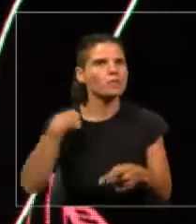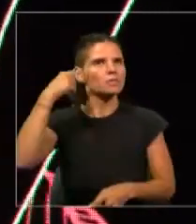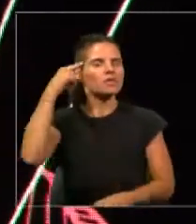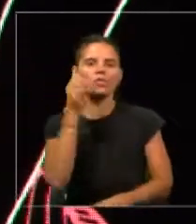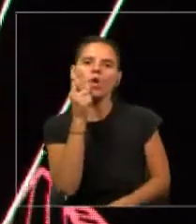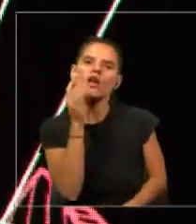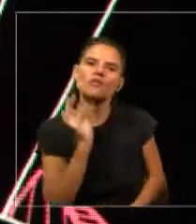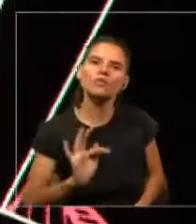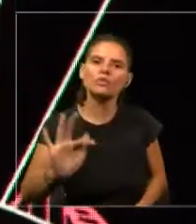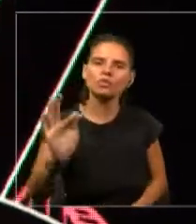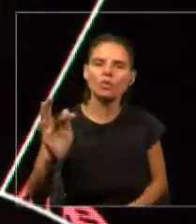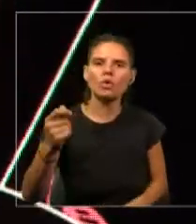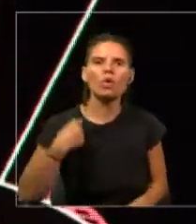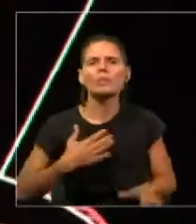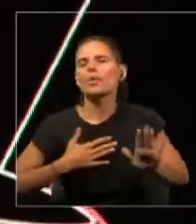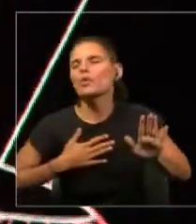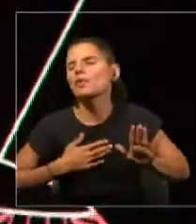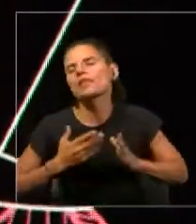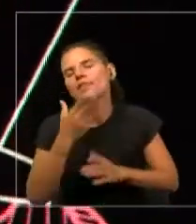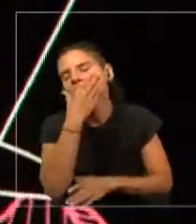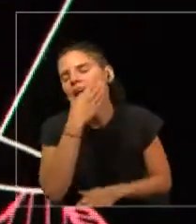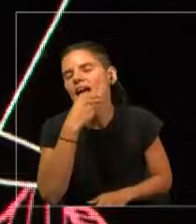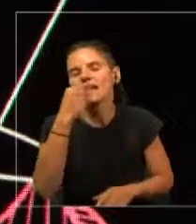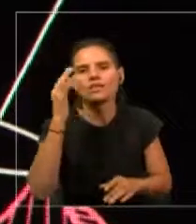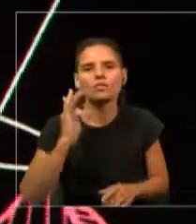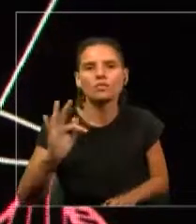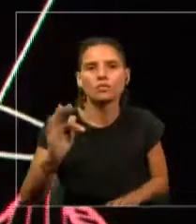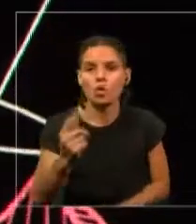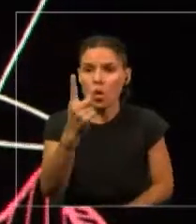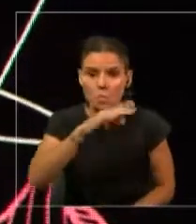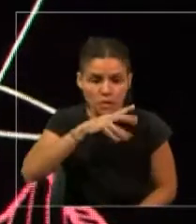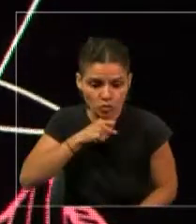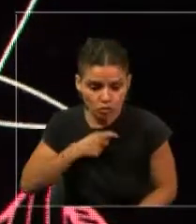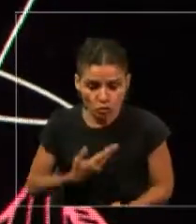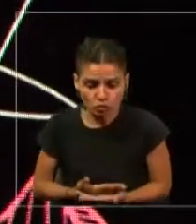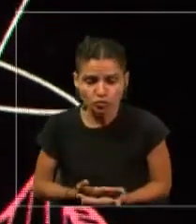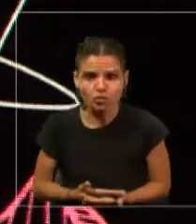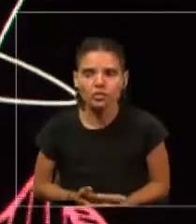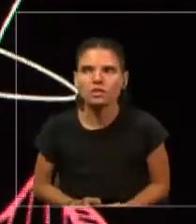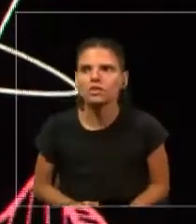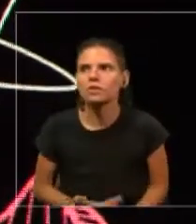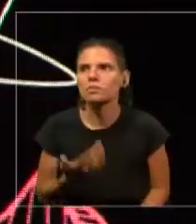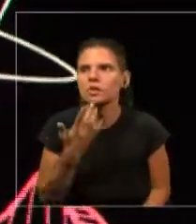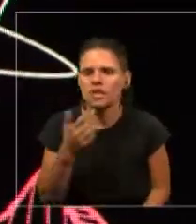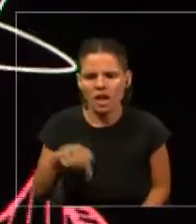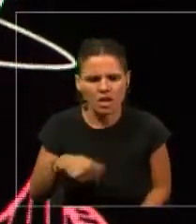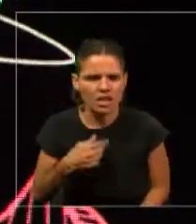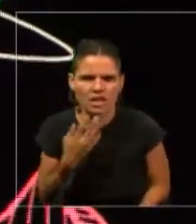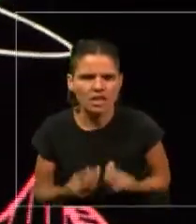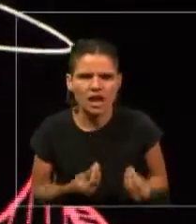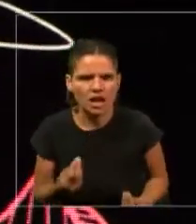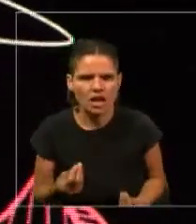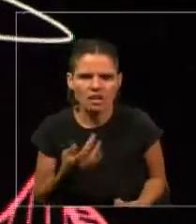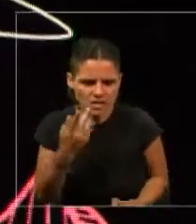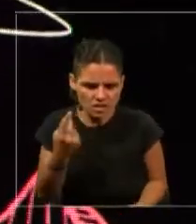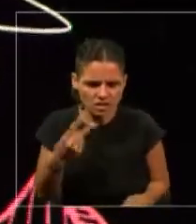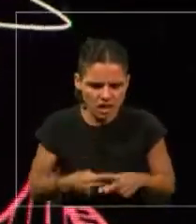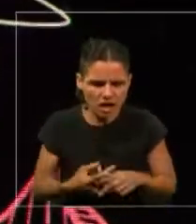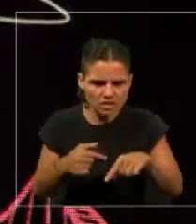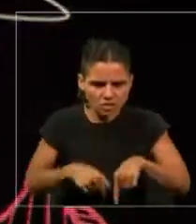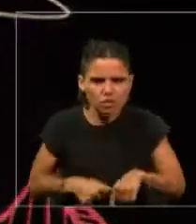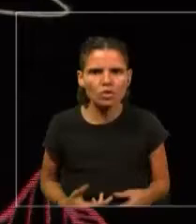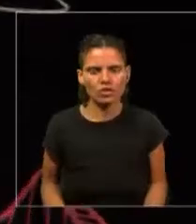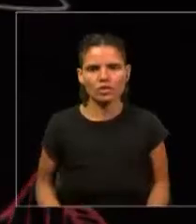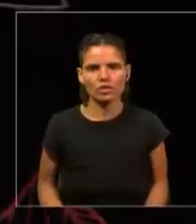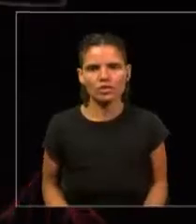futuro que nos prometen tan lindo. Me queda un minuto. Porque ¿qué está en obra aquí? ¿Qué está en obra aquí?